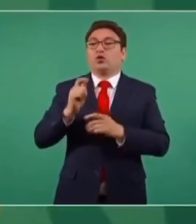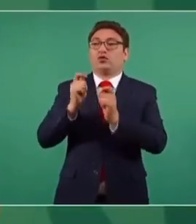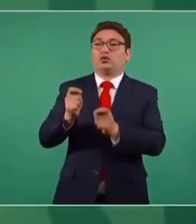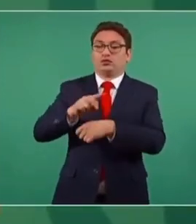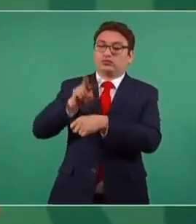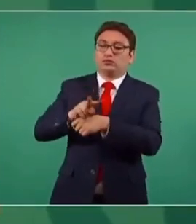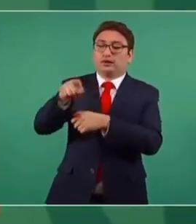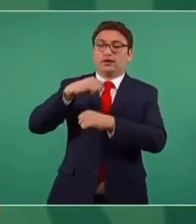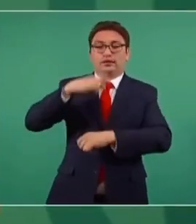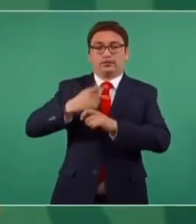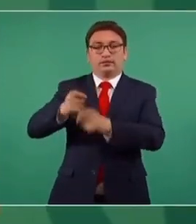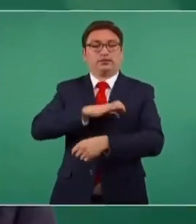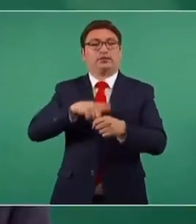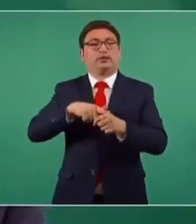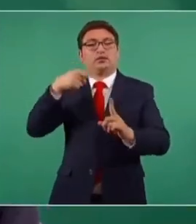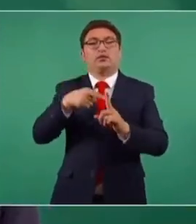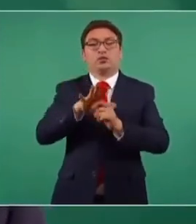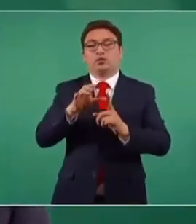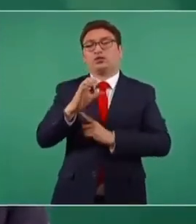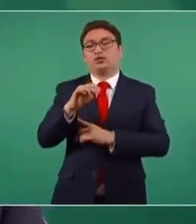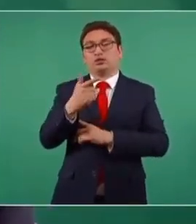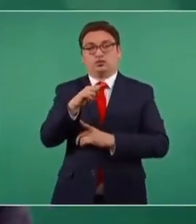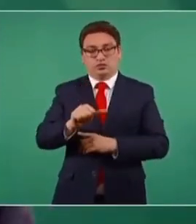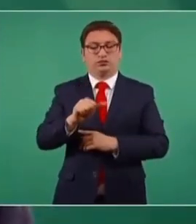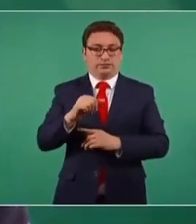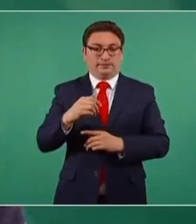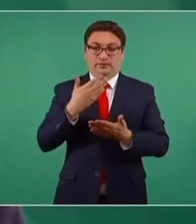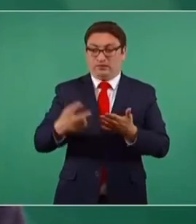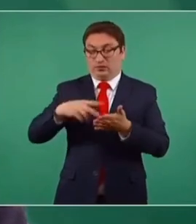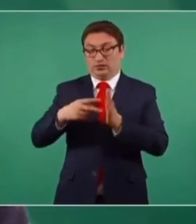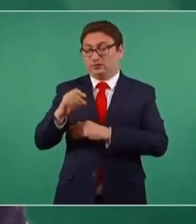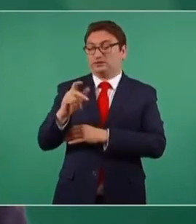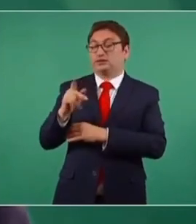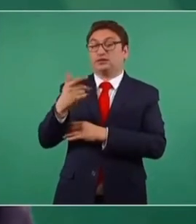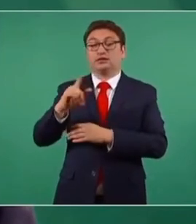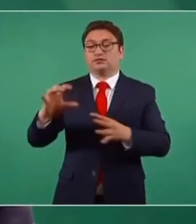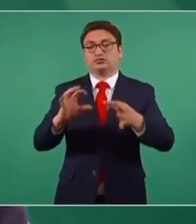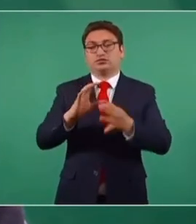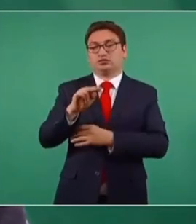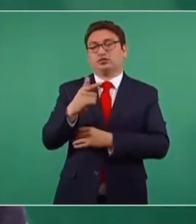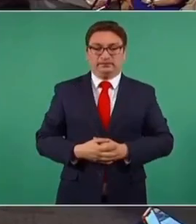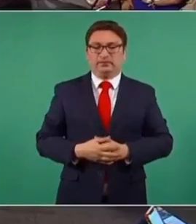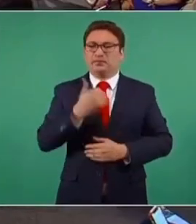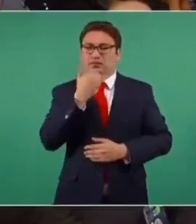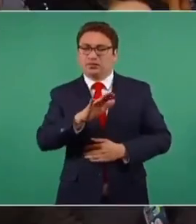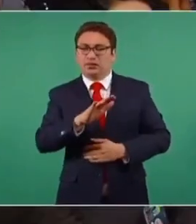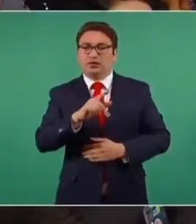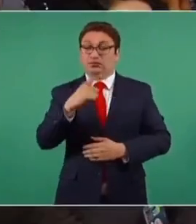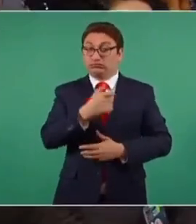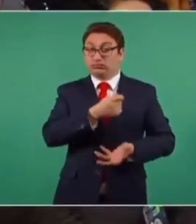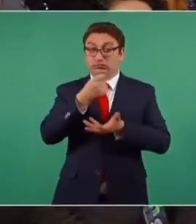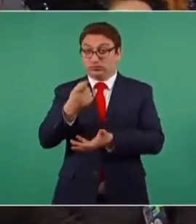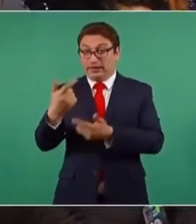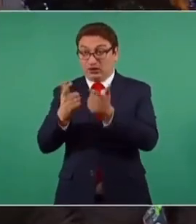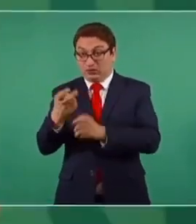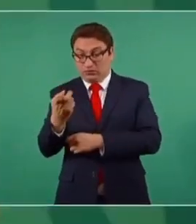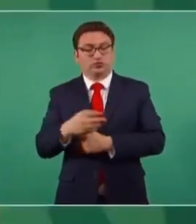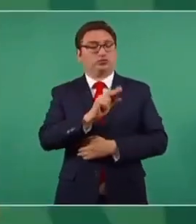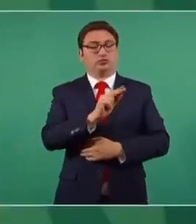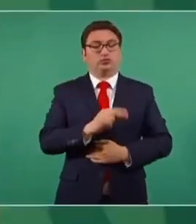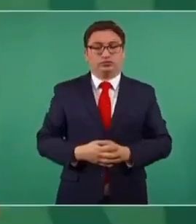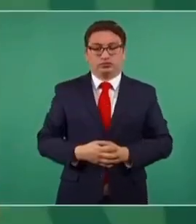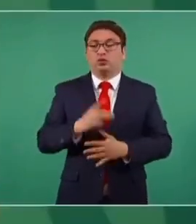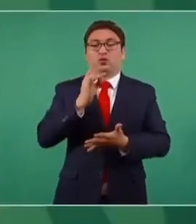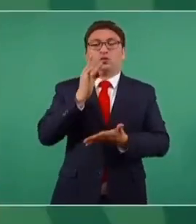supervisión especial que depende de la Comisión del Agua. O sea, ahora el ingeniero Cedric depende de la Comisión del Agua. ¿No ejercerá presupuesto este grupo?